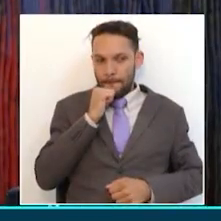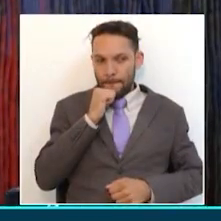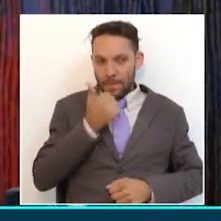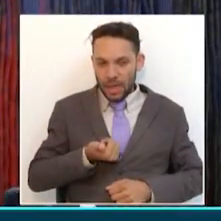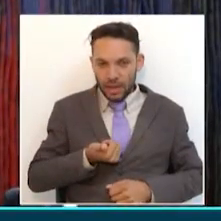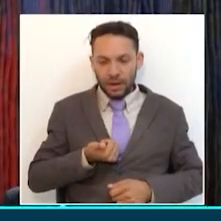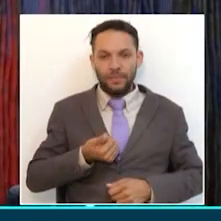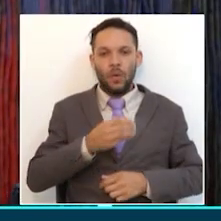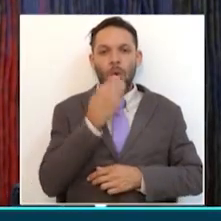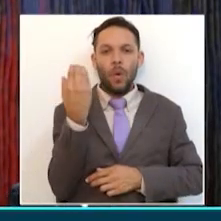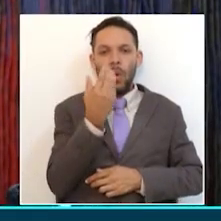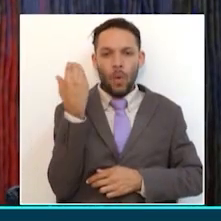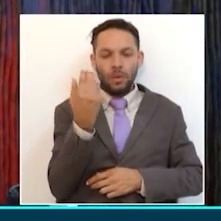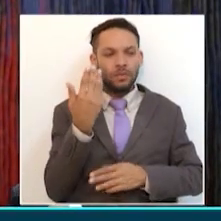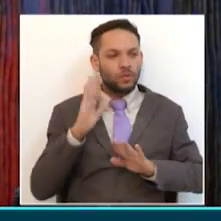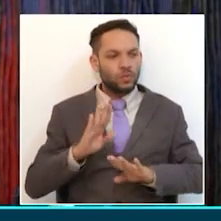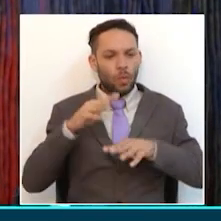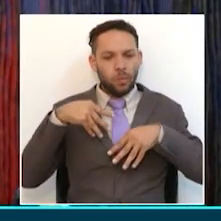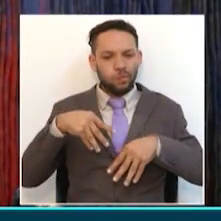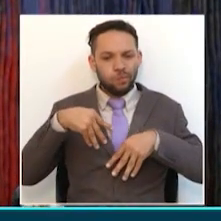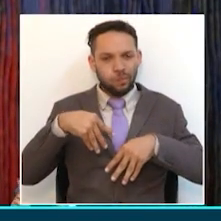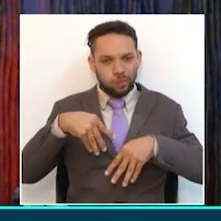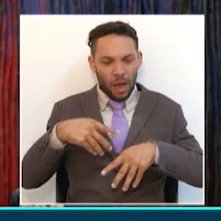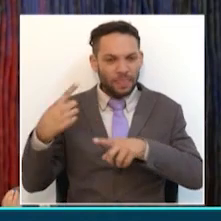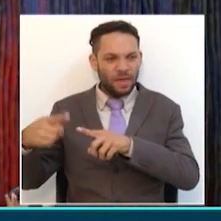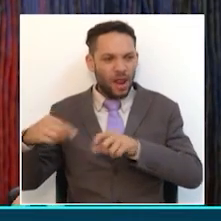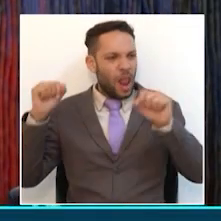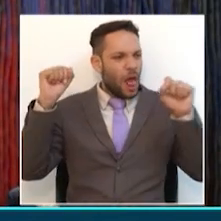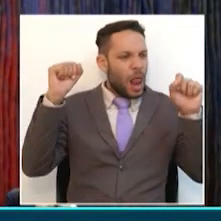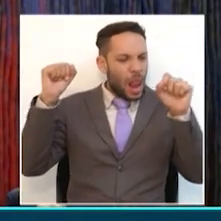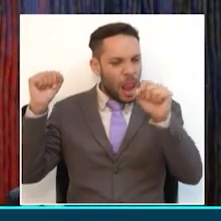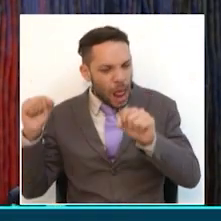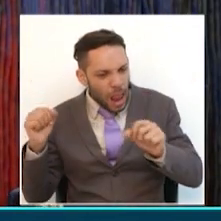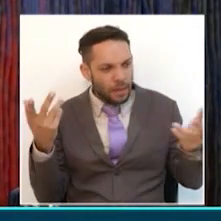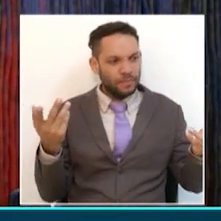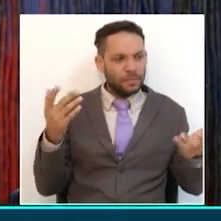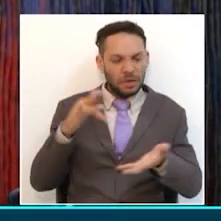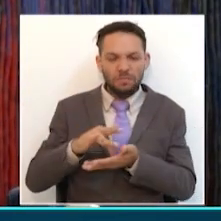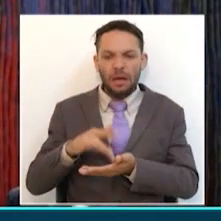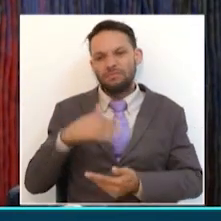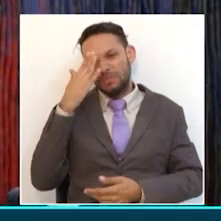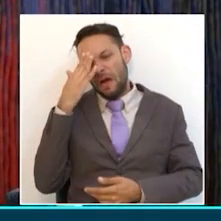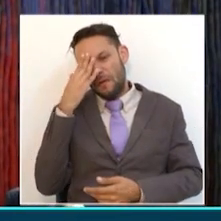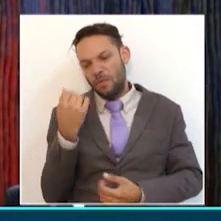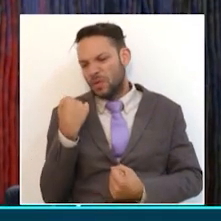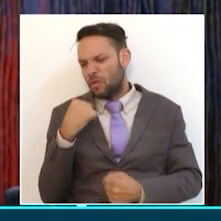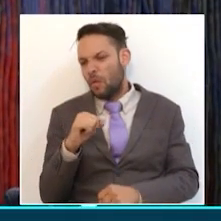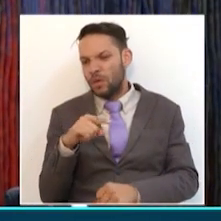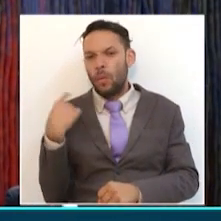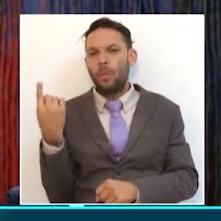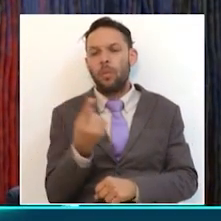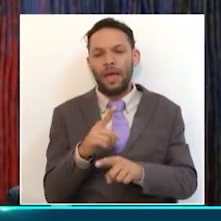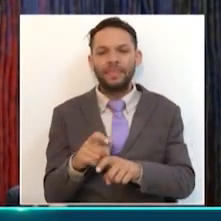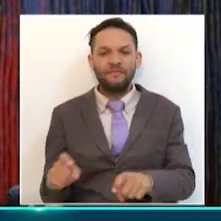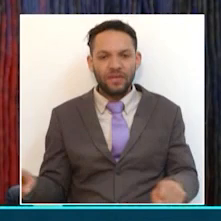Colombia tendrá una jornada de protestas convocada por diferentes sectores sociales. Sabemos que son muchos los desafíos que como país tenemos que